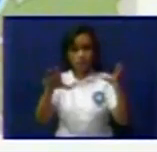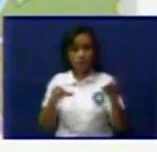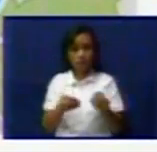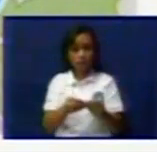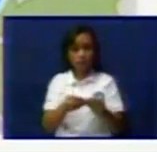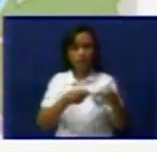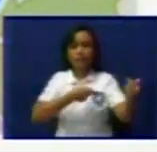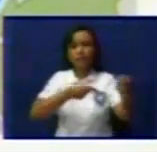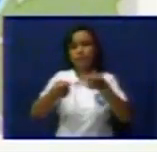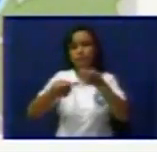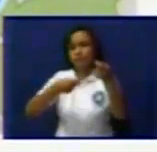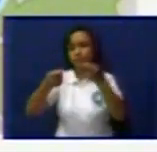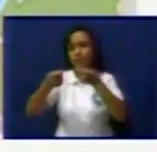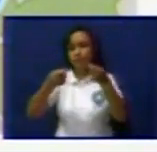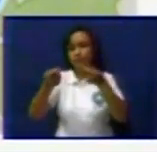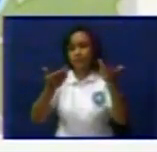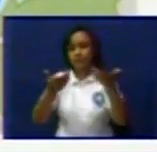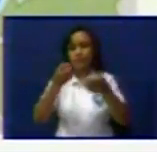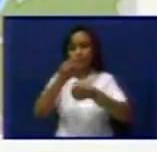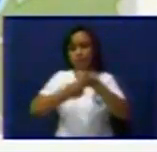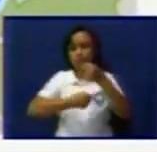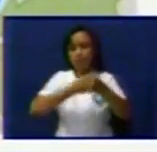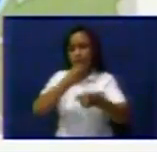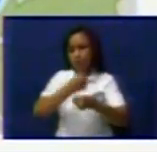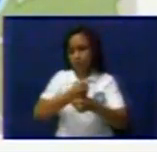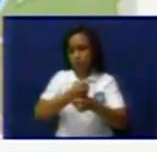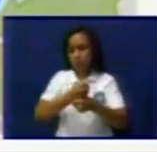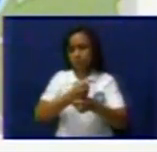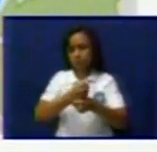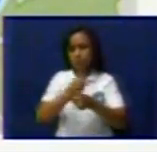de comercio de exportación e importación del año